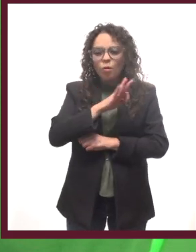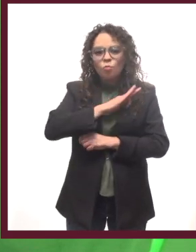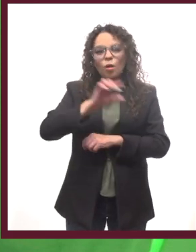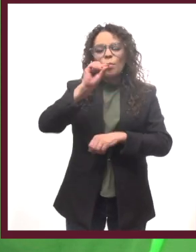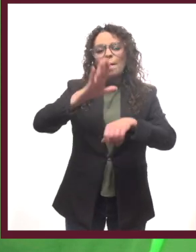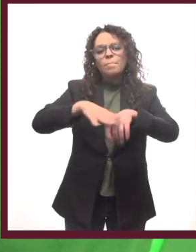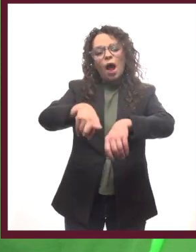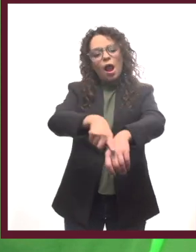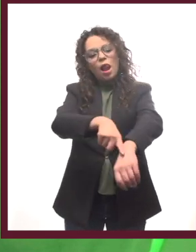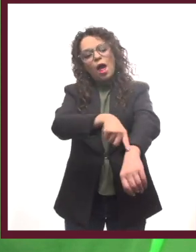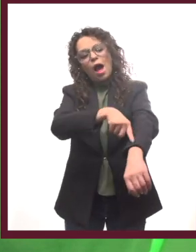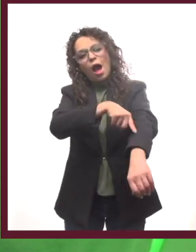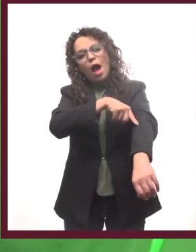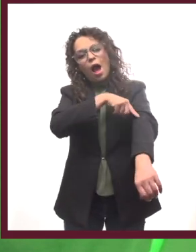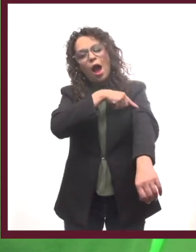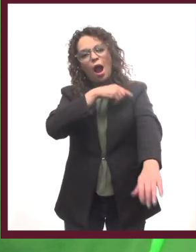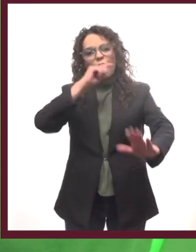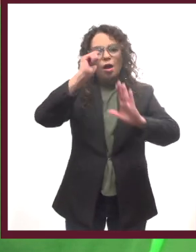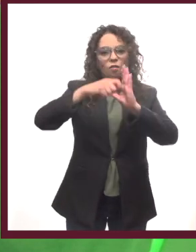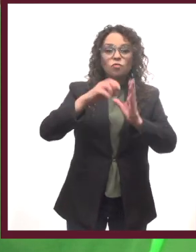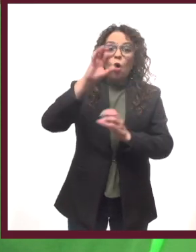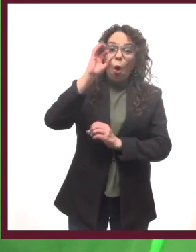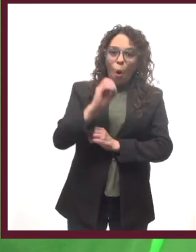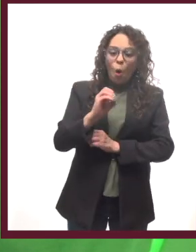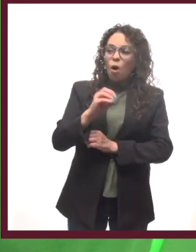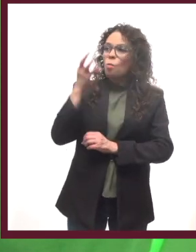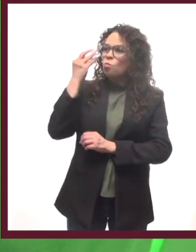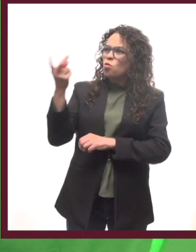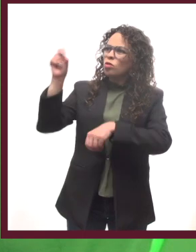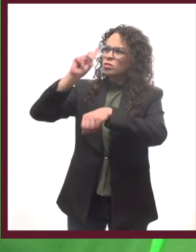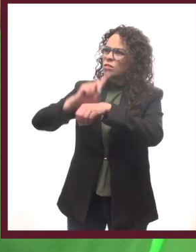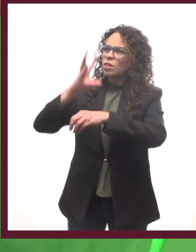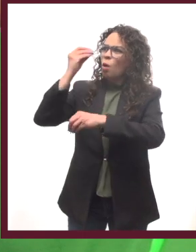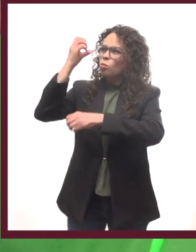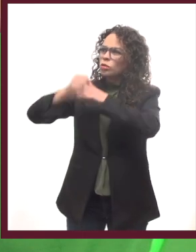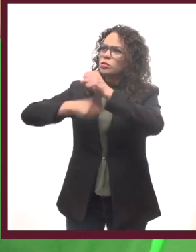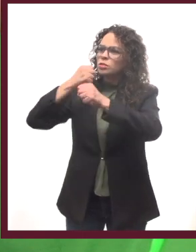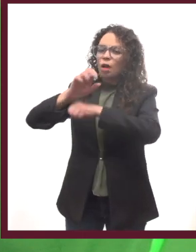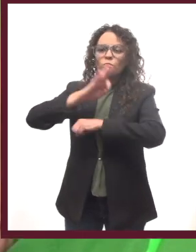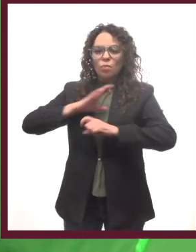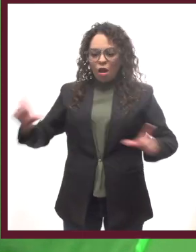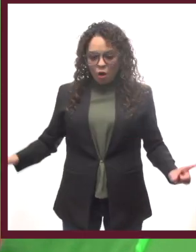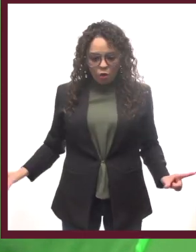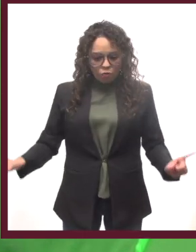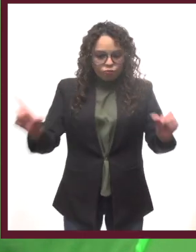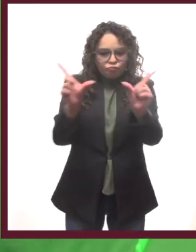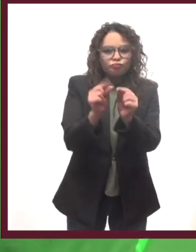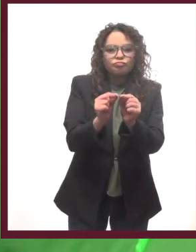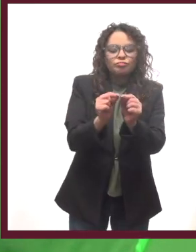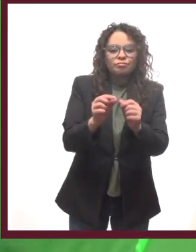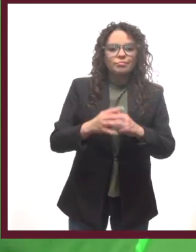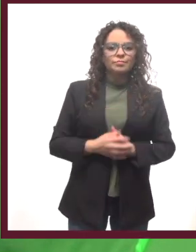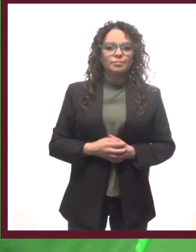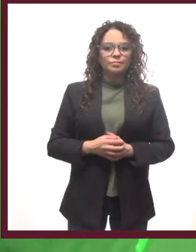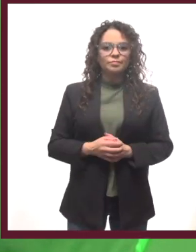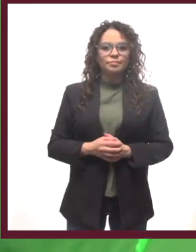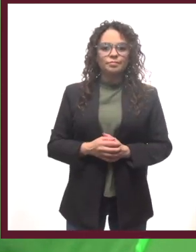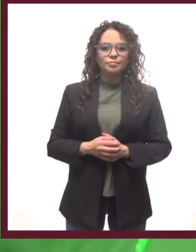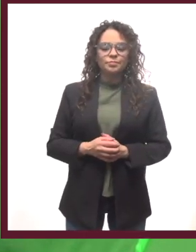tomaría un instante hacer o acortar algo que podría tomar días o incluso muchos años.